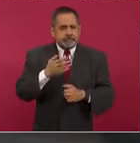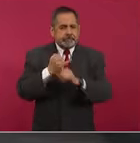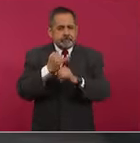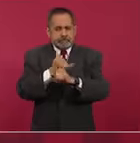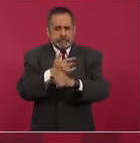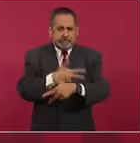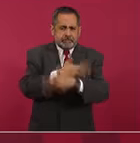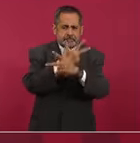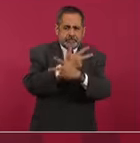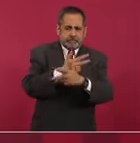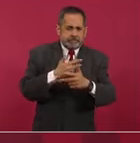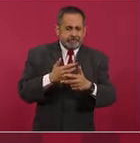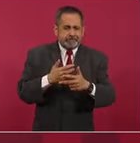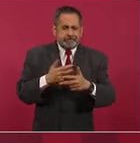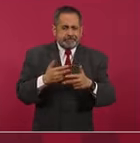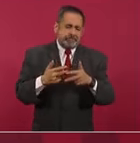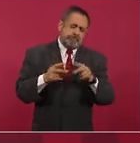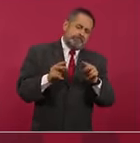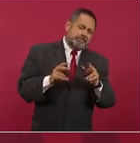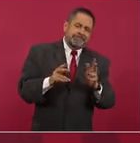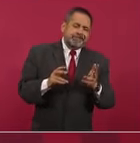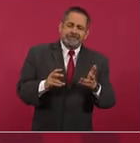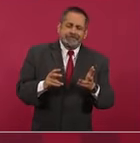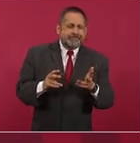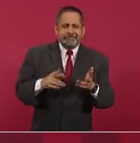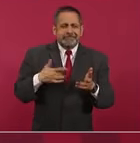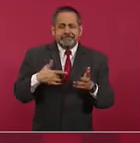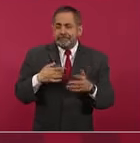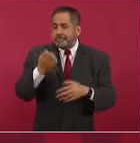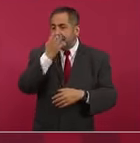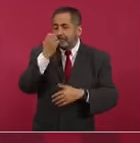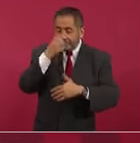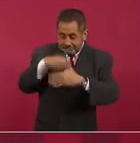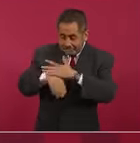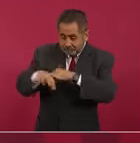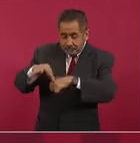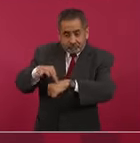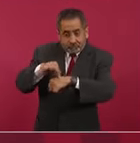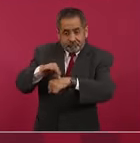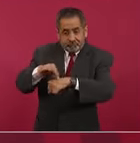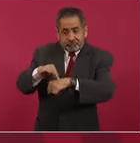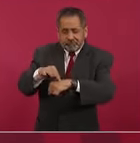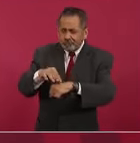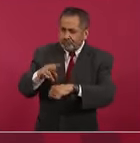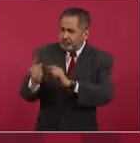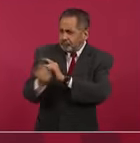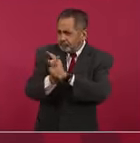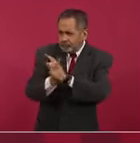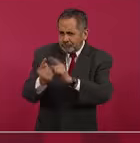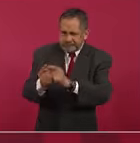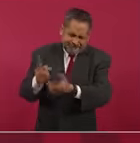distancia que la educación presencial. La escuela es fundamental. Entonces,